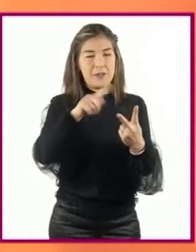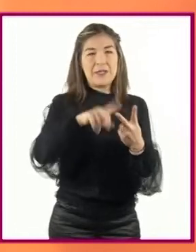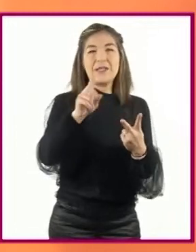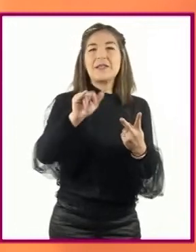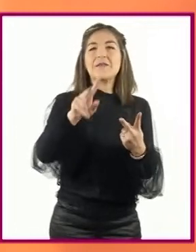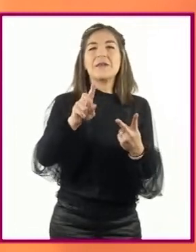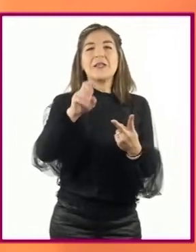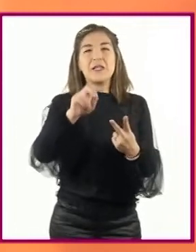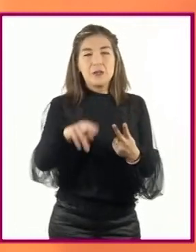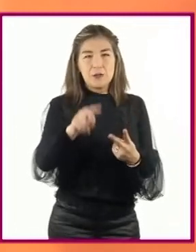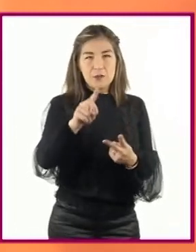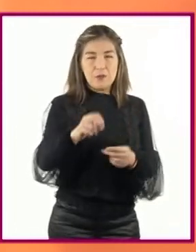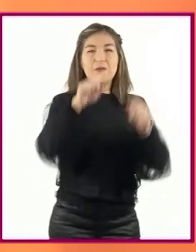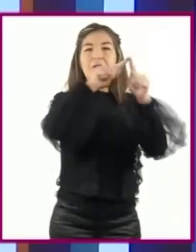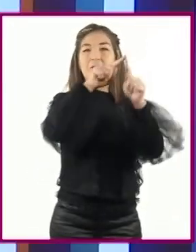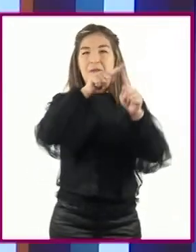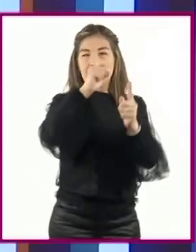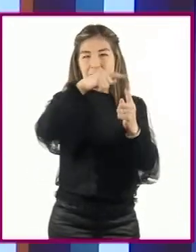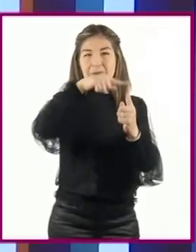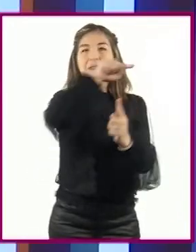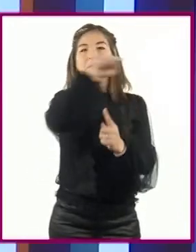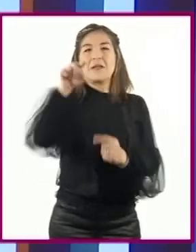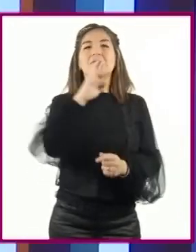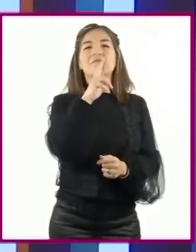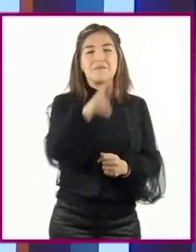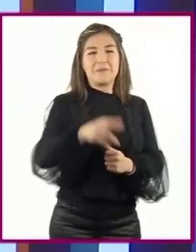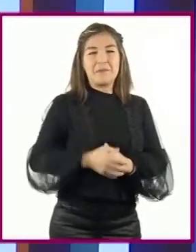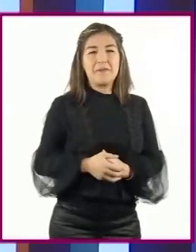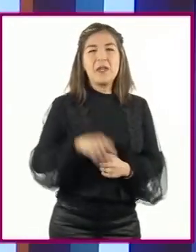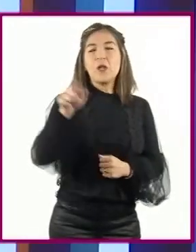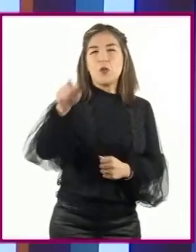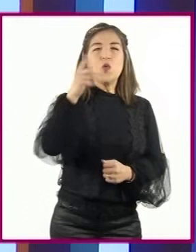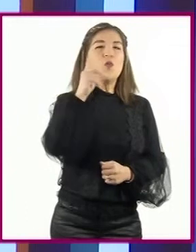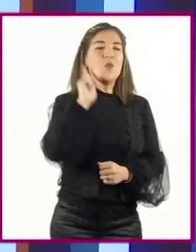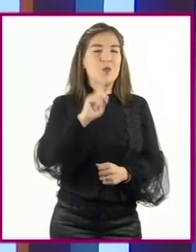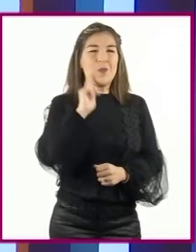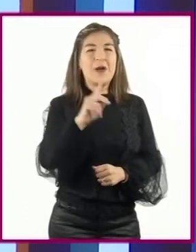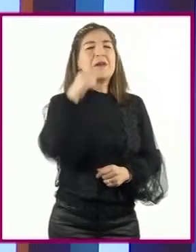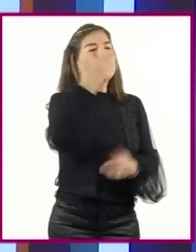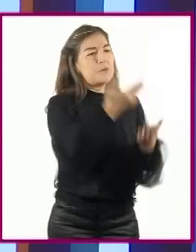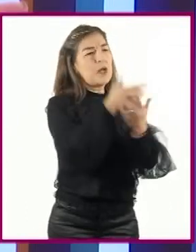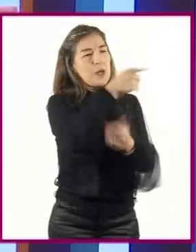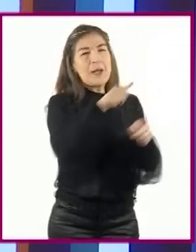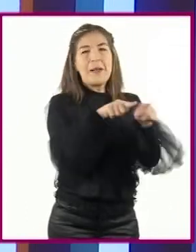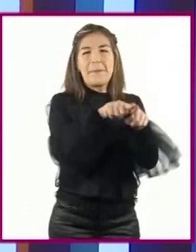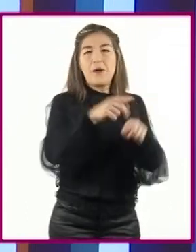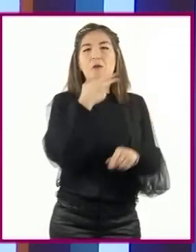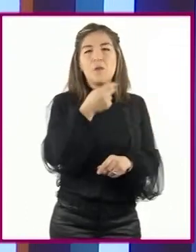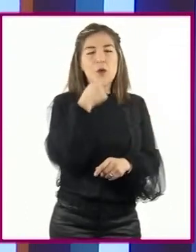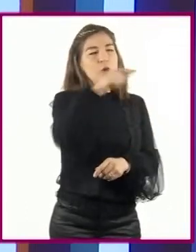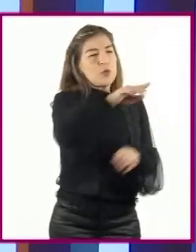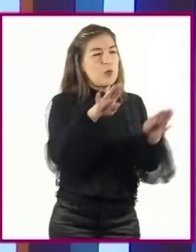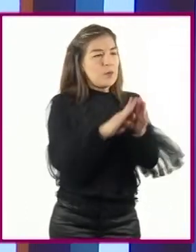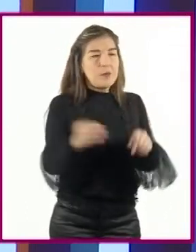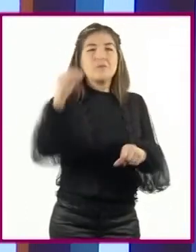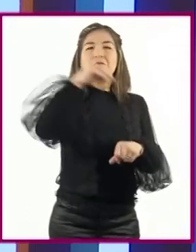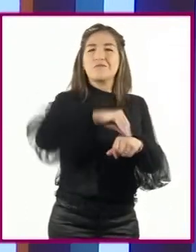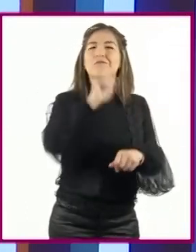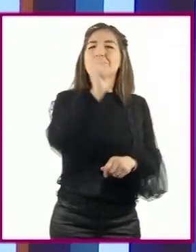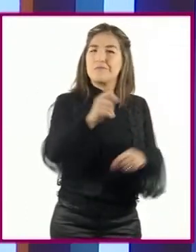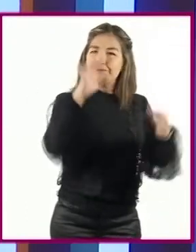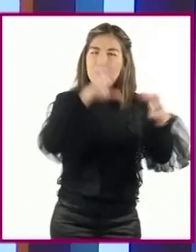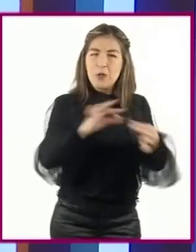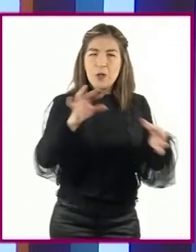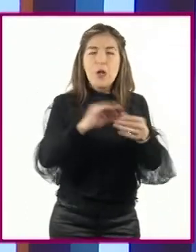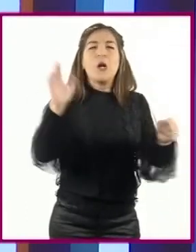divisiones propuestas y la original. Ruthie le pidió a Joshua que argumentara su postura, explicando